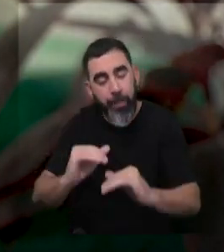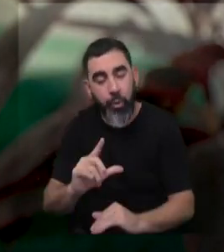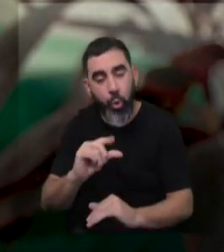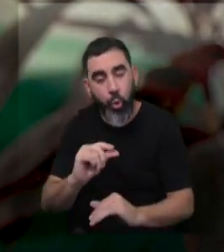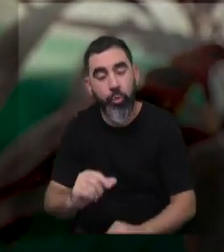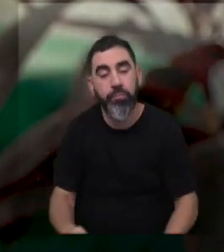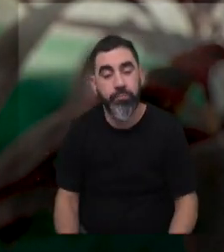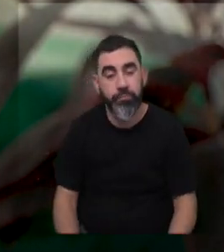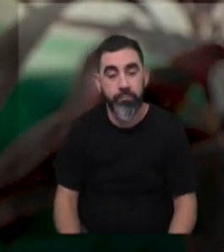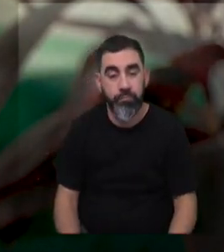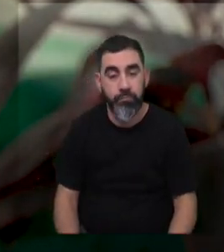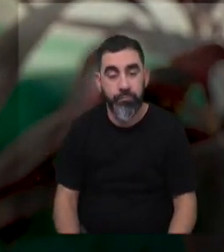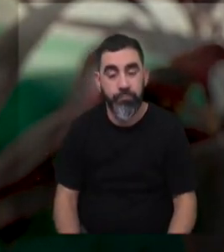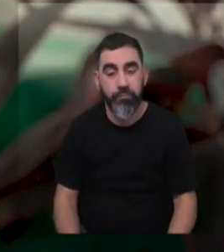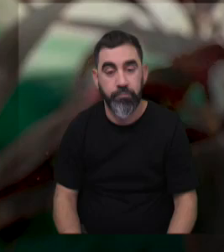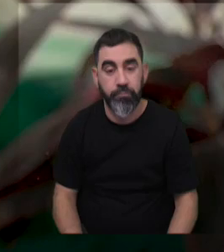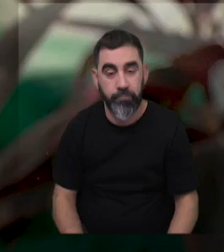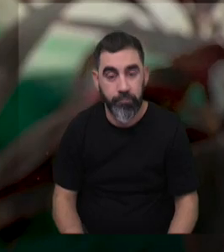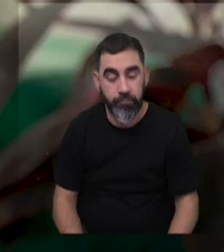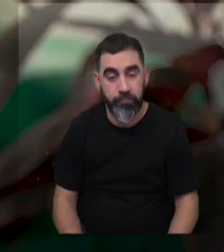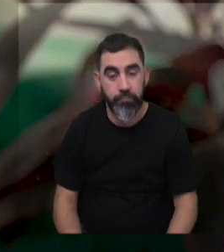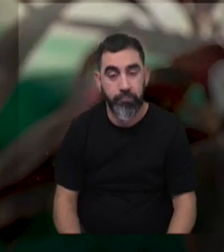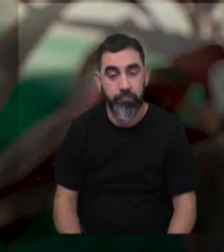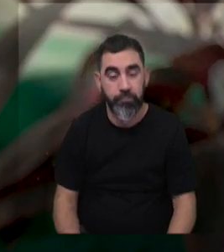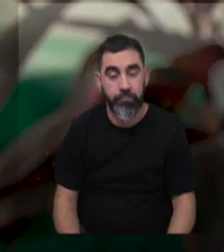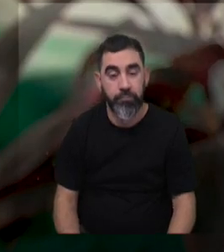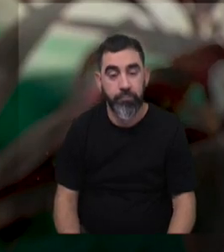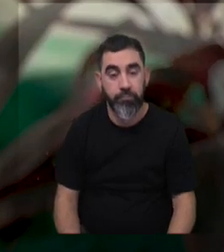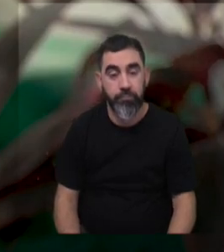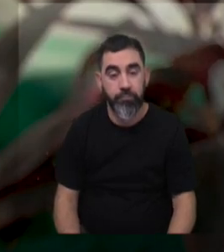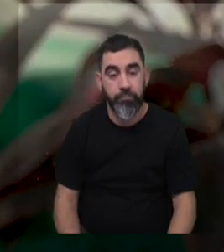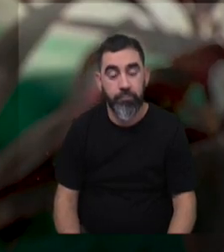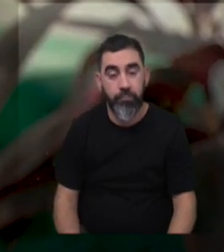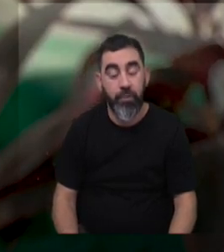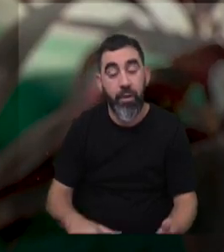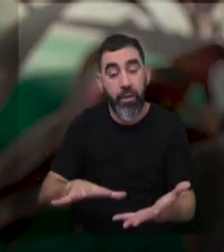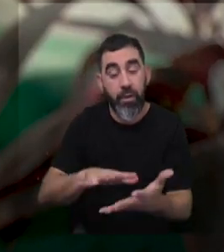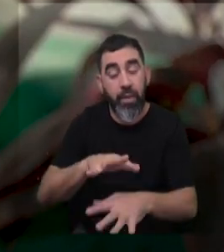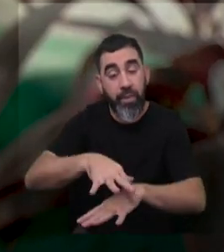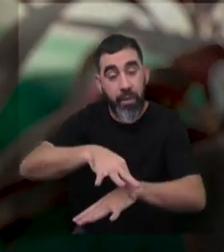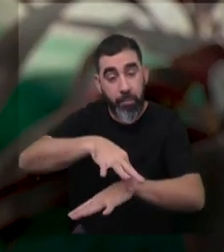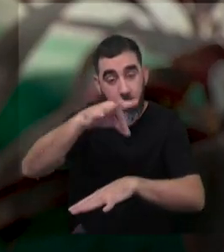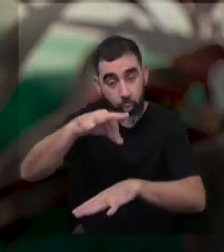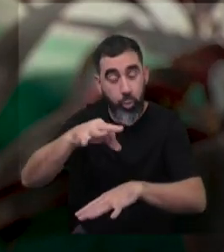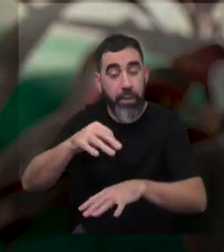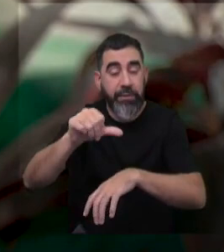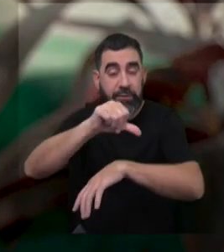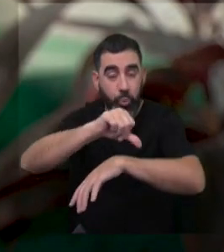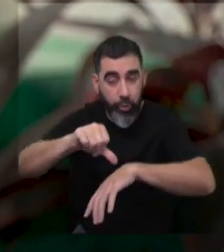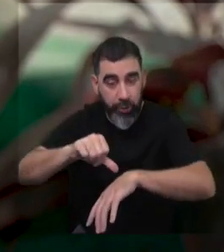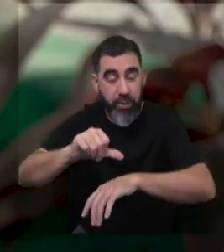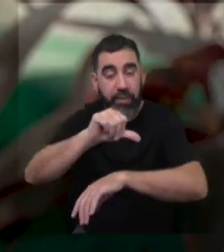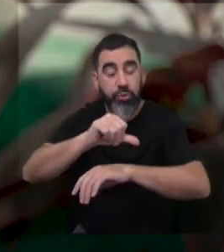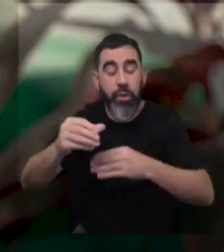dolor en una serie de situaciones patológicas del área de la dermatología, de la